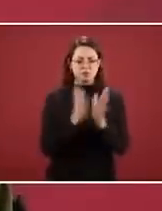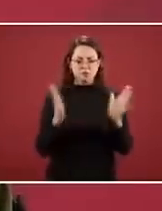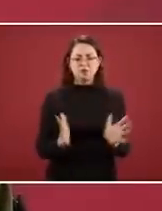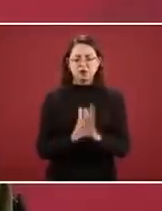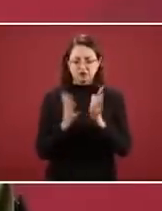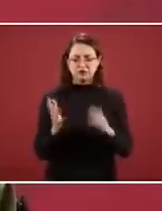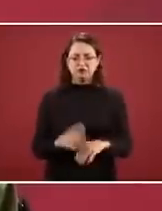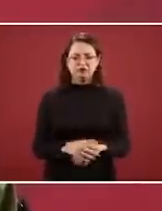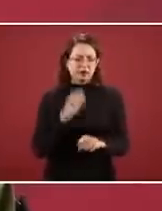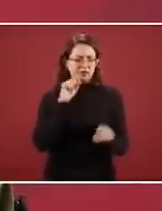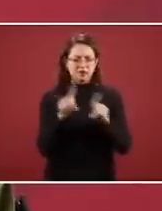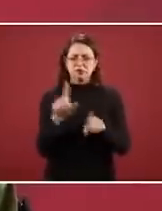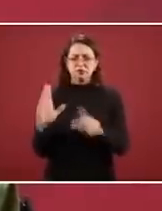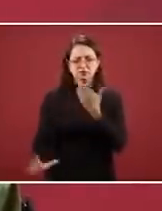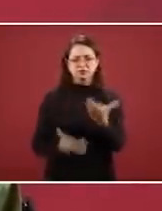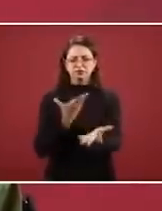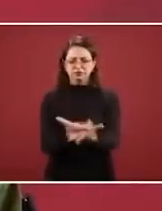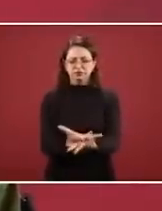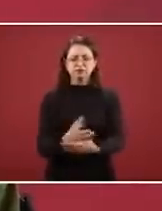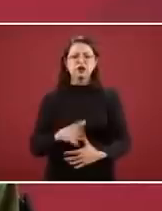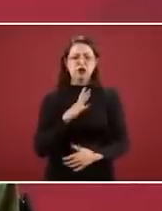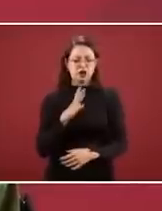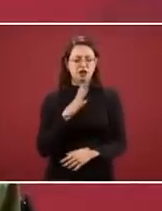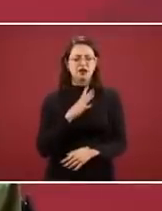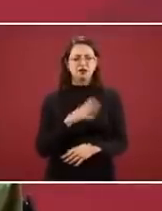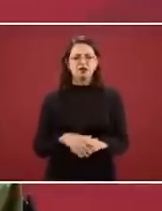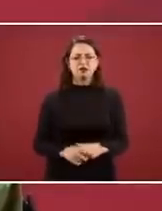algunas propuestas a la Secretaría,